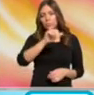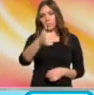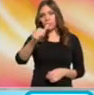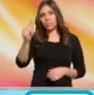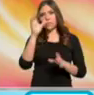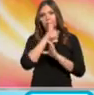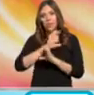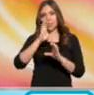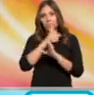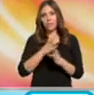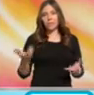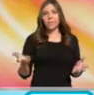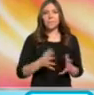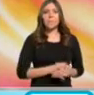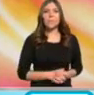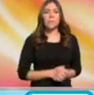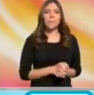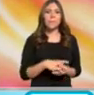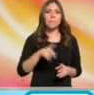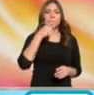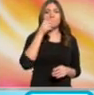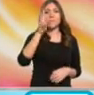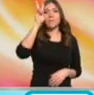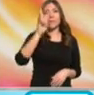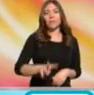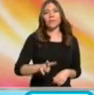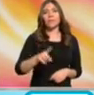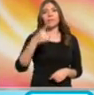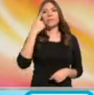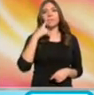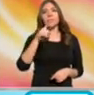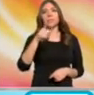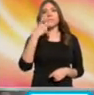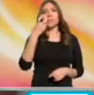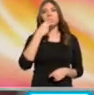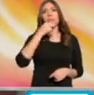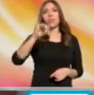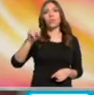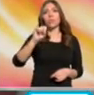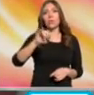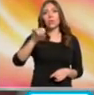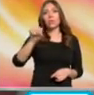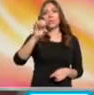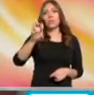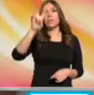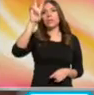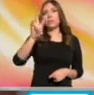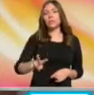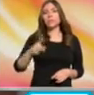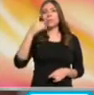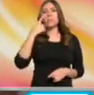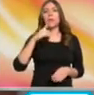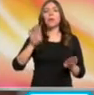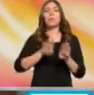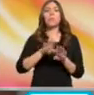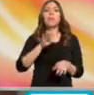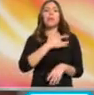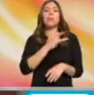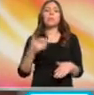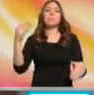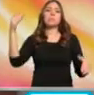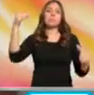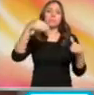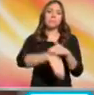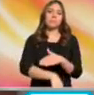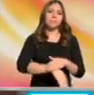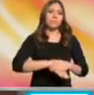sí es muy melancólico, eso es cierto. Oda a la derrota, ¿eh? Es oda a la derrota. Las Claro, letras de José José, sí, Son sí. una oda a la derrota. Yo lo pongo por la música, no por la